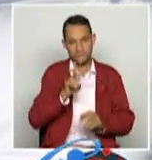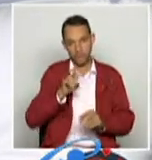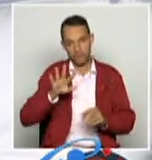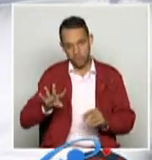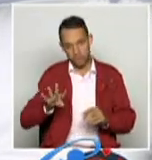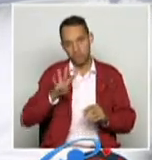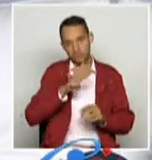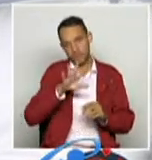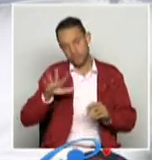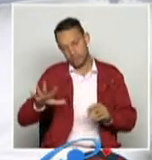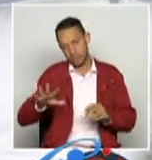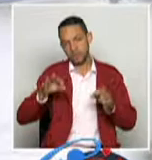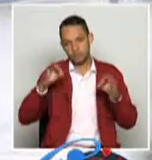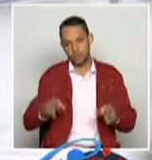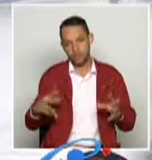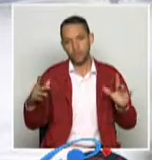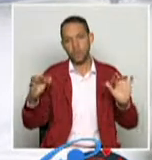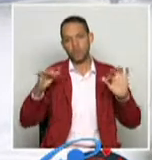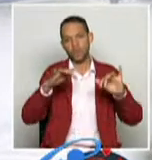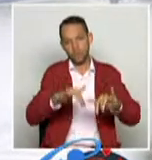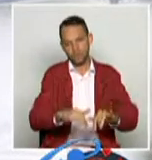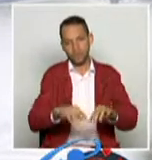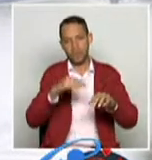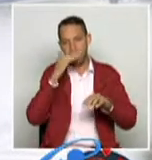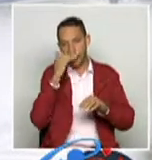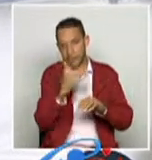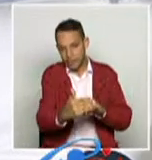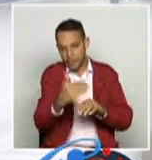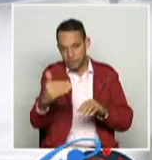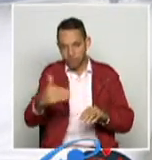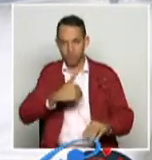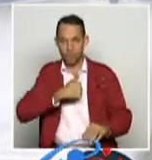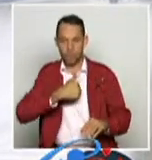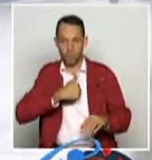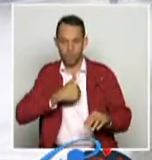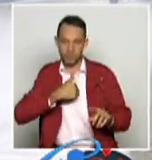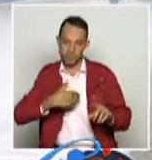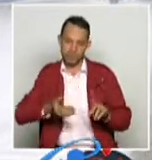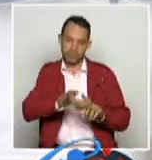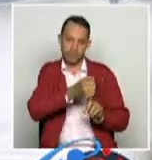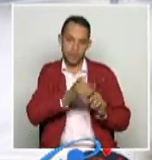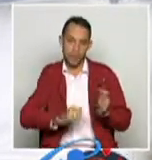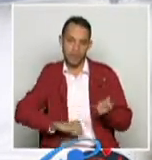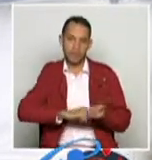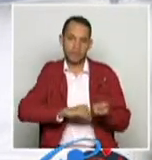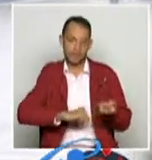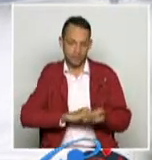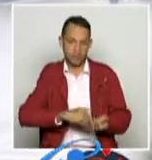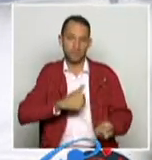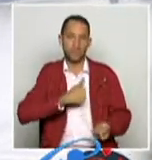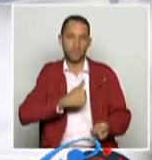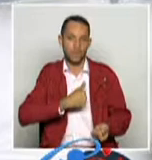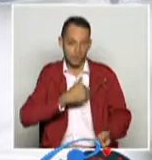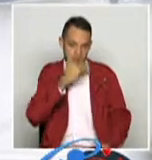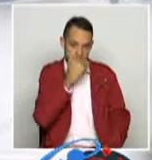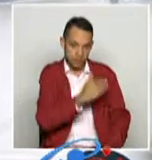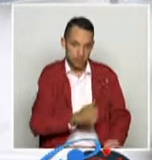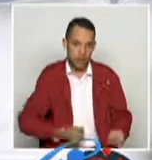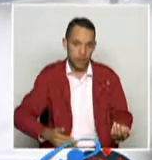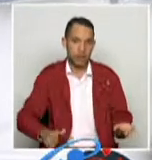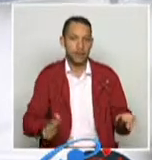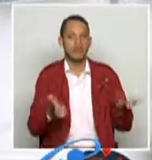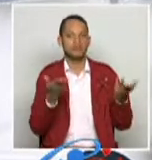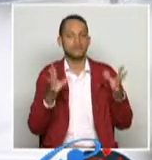esta gran brigada y esta gran jornada para el diagnóstico de la enfermedad cardíaca en los niños y